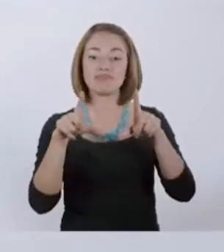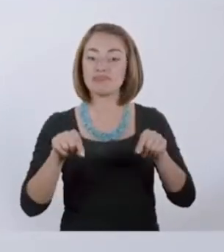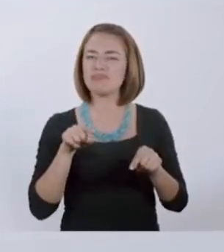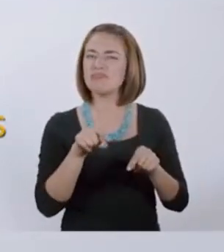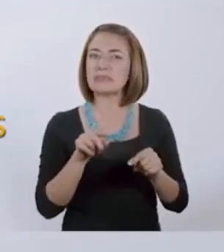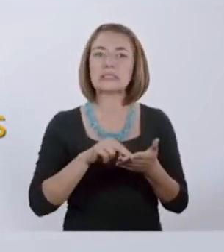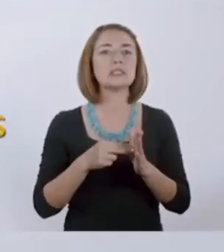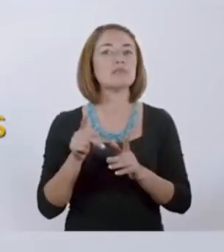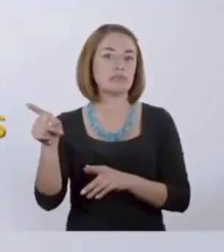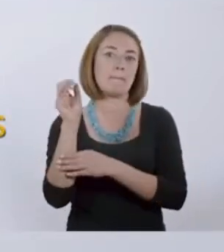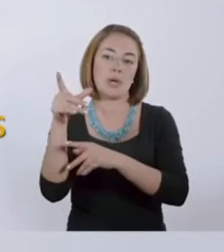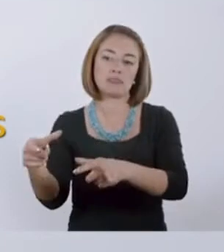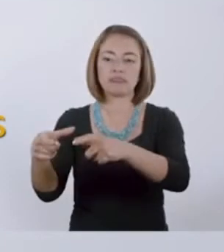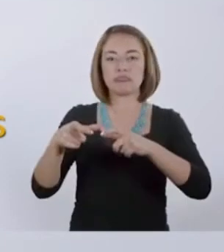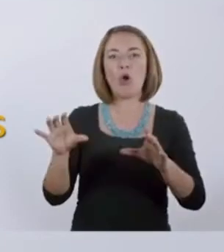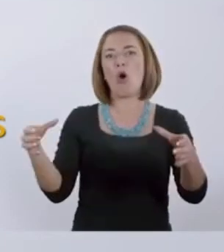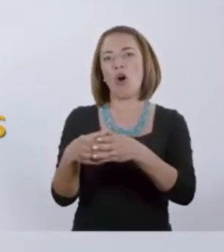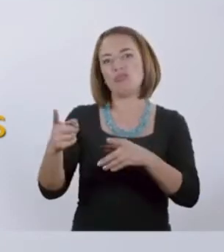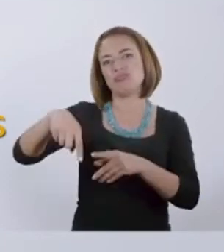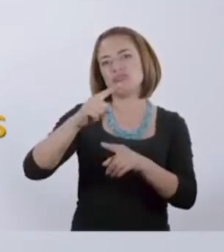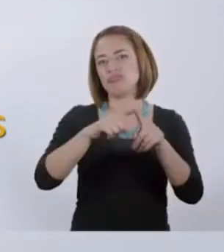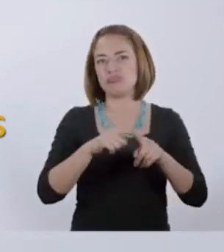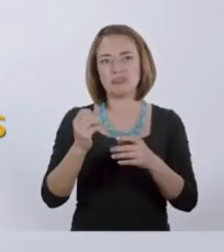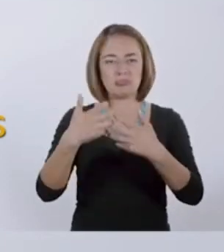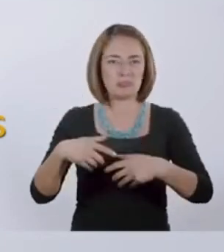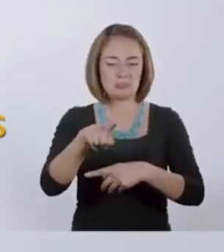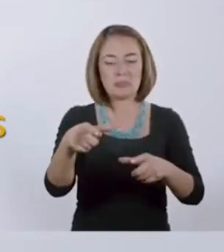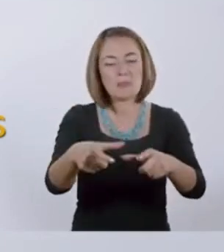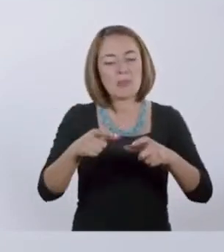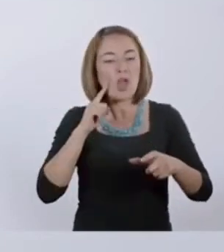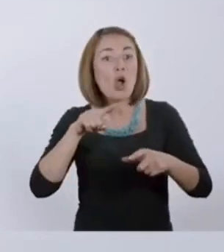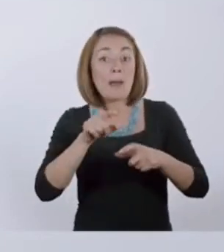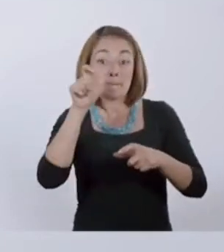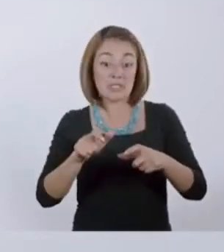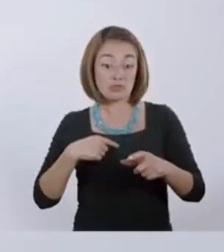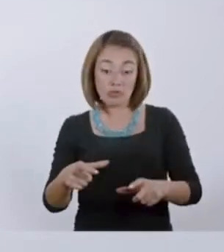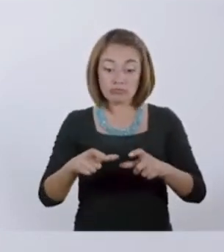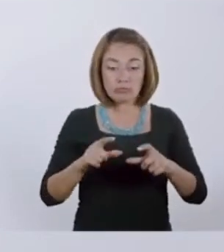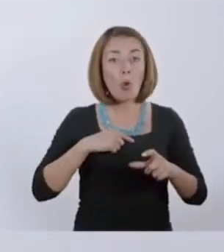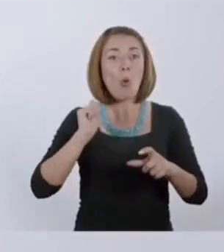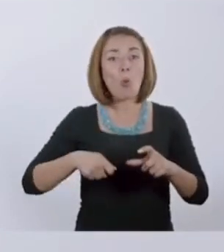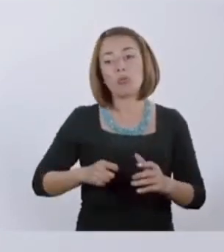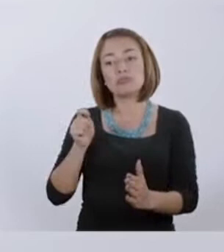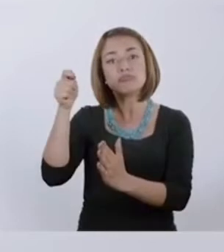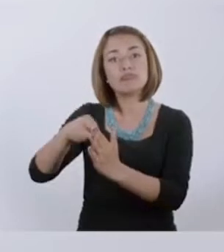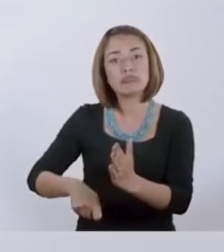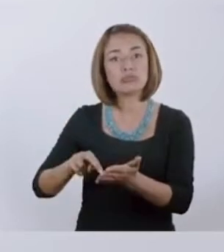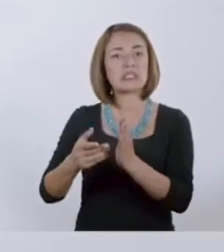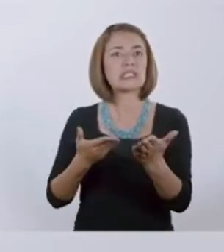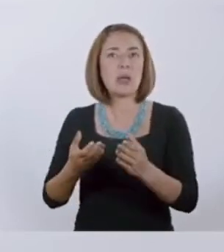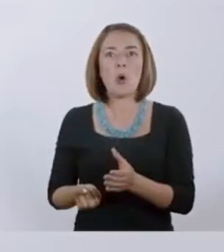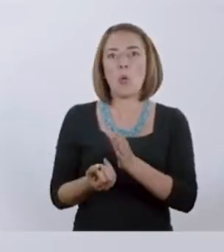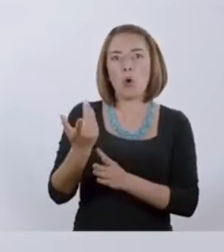siguientes. Tarjetas. Son emitidas por bancos o corporaciones financieras y le otorgan el derecho al portador de